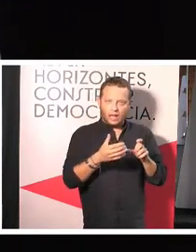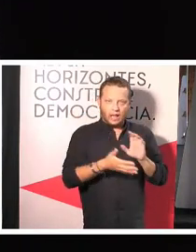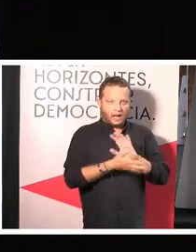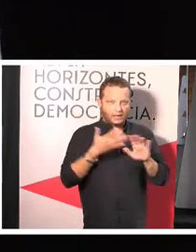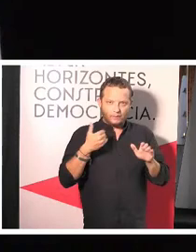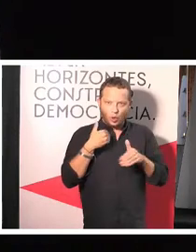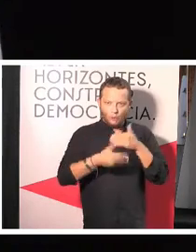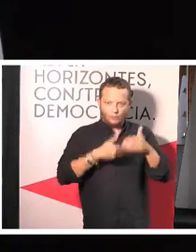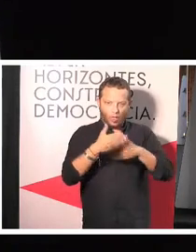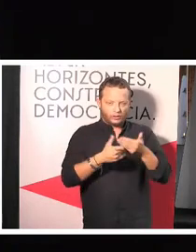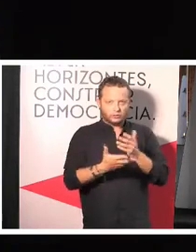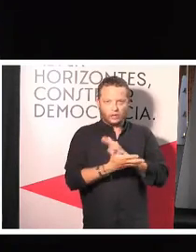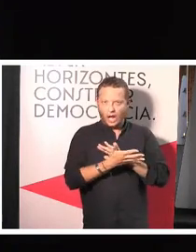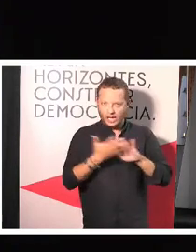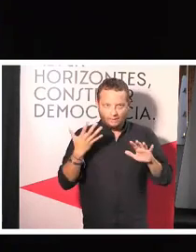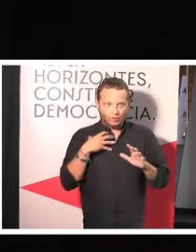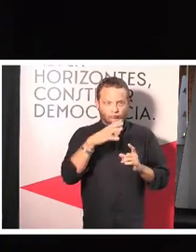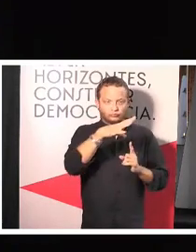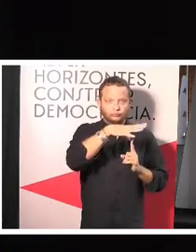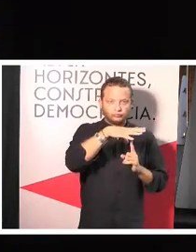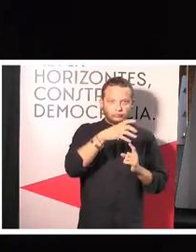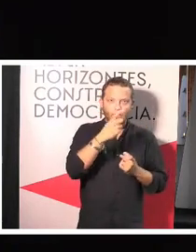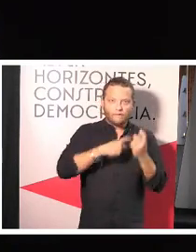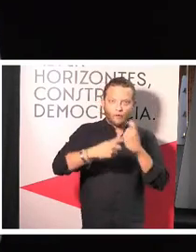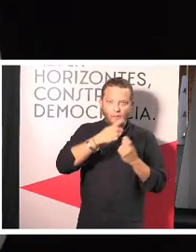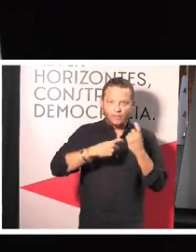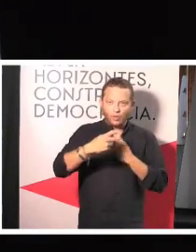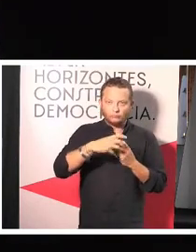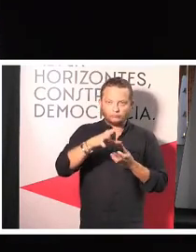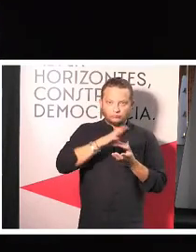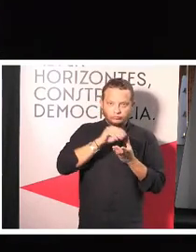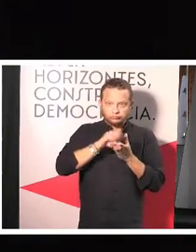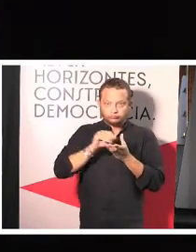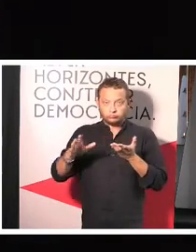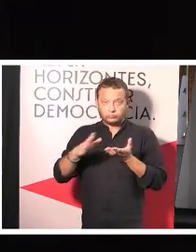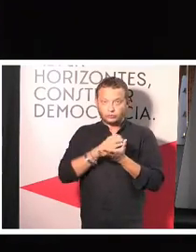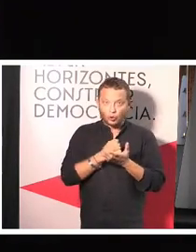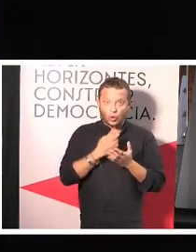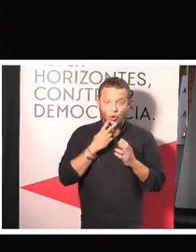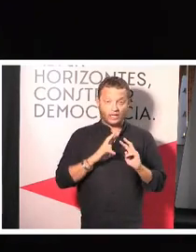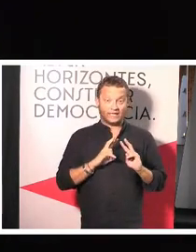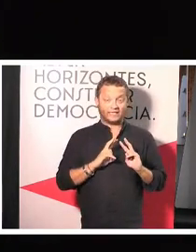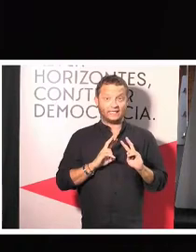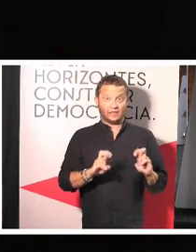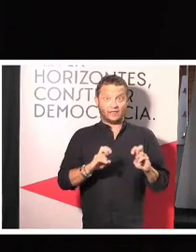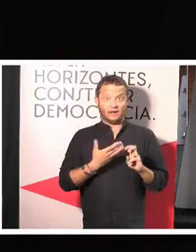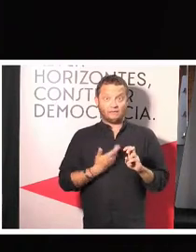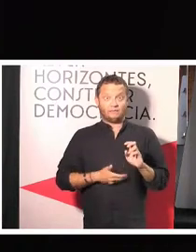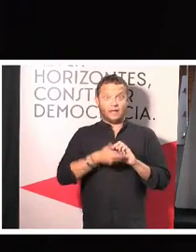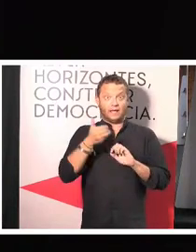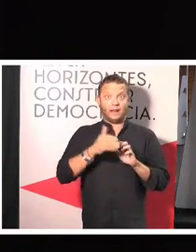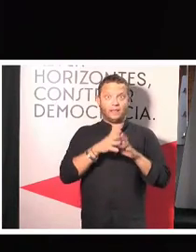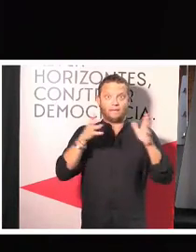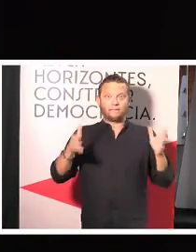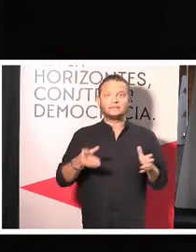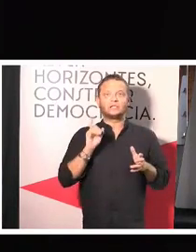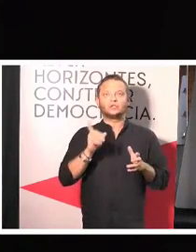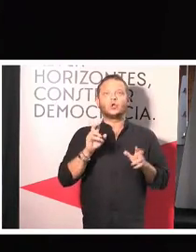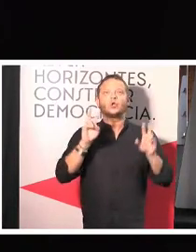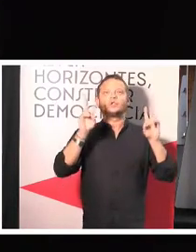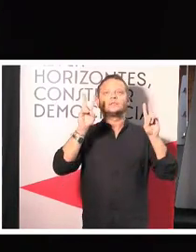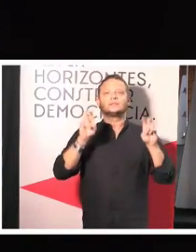rápidamente en un proceso vertiginoso una cantidad de información brutal, es decir, todas las inversiones iniciales de estas grandes empresas se basan sobre